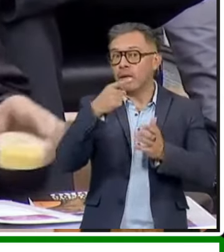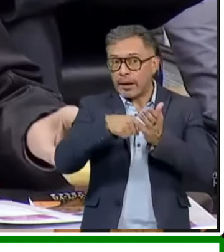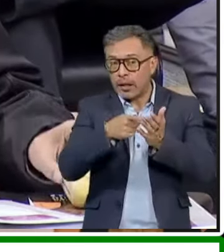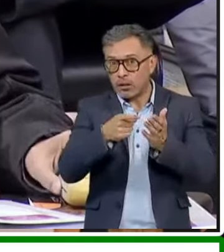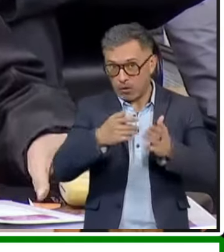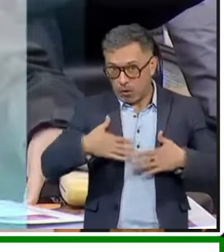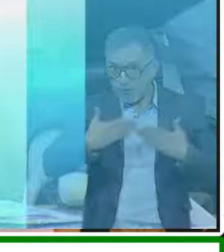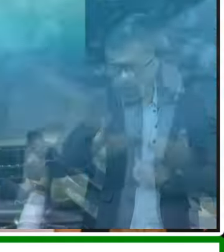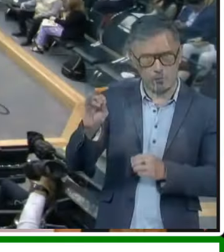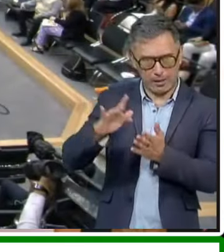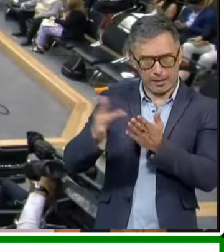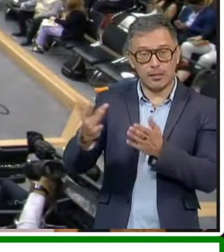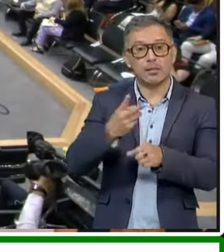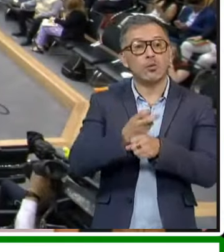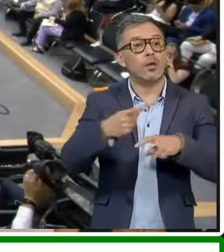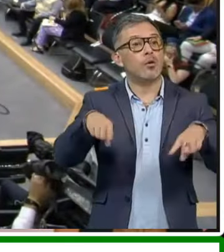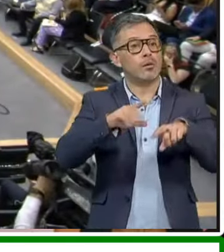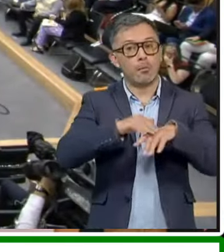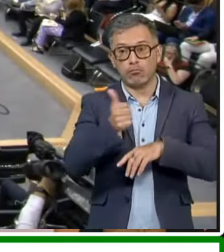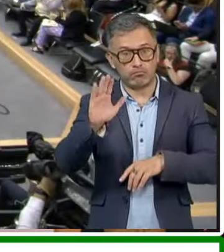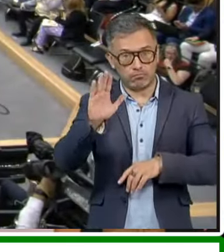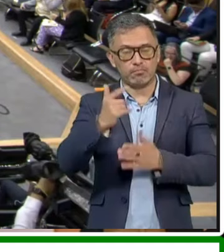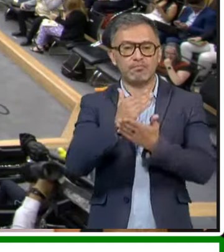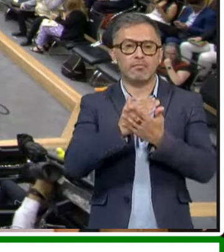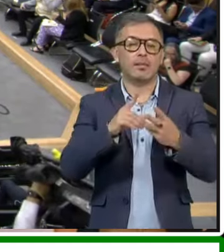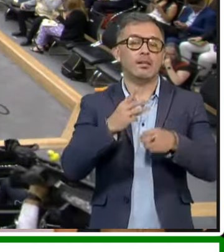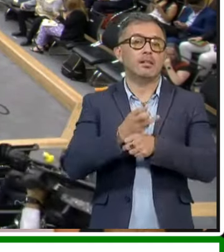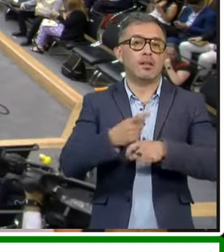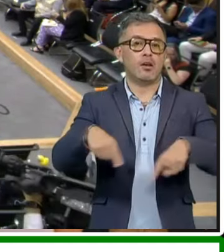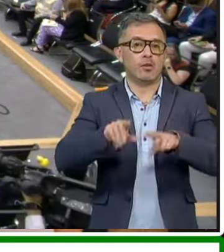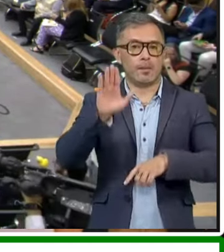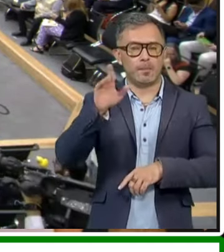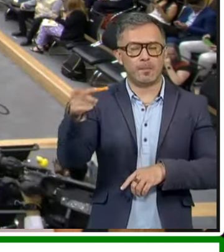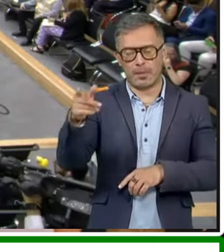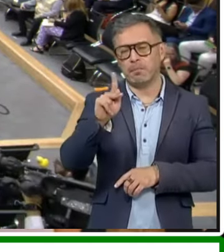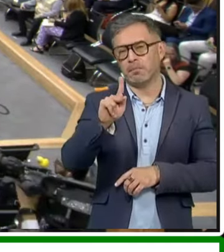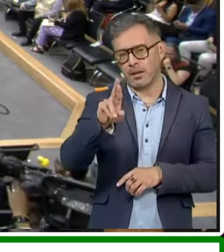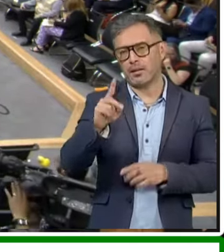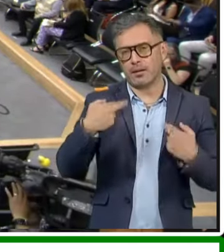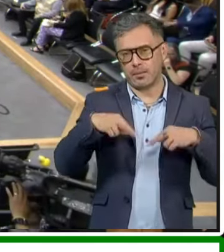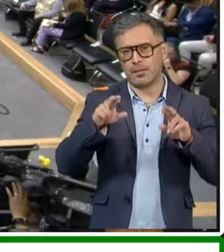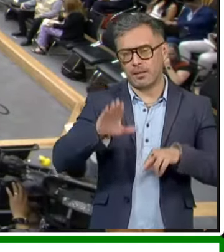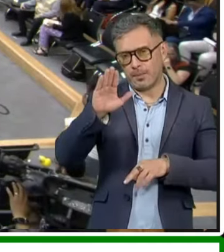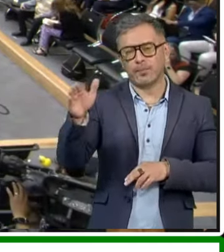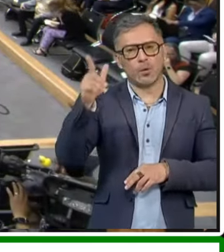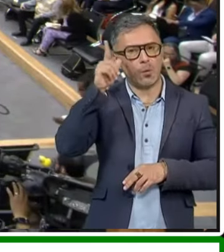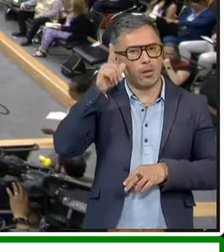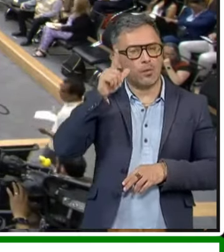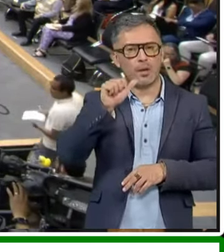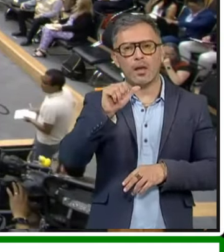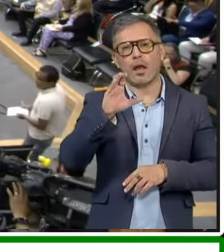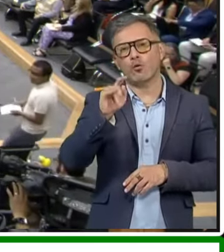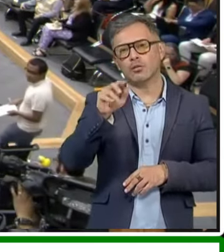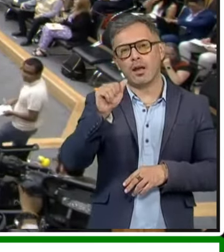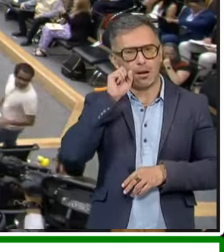delicado. En tercera ronda, adelante, representante del PRD, Guadalupe Acosta Naranjo.